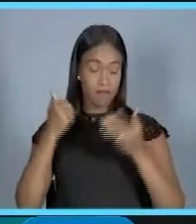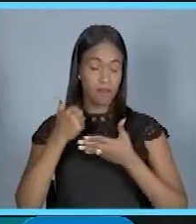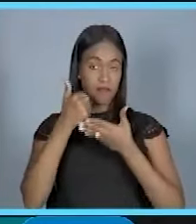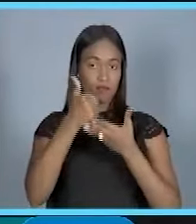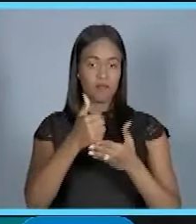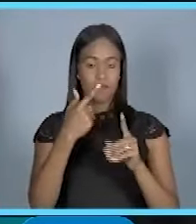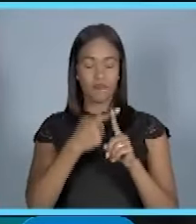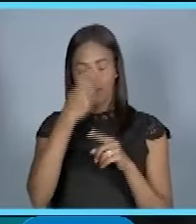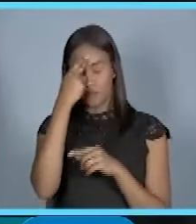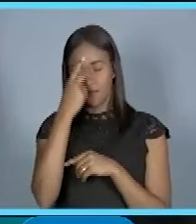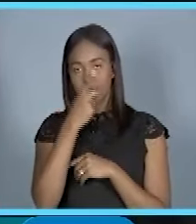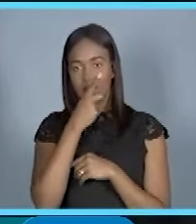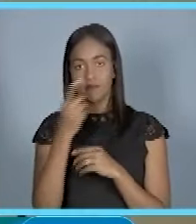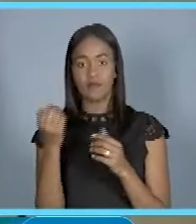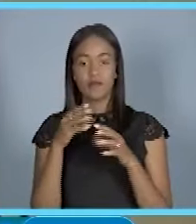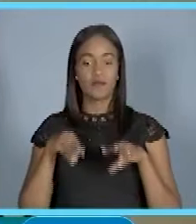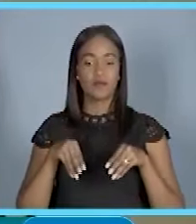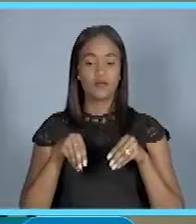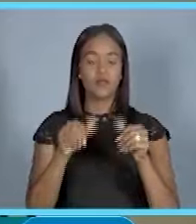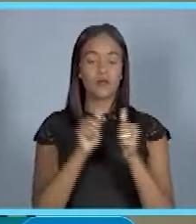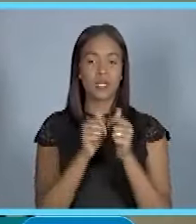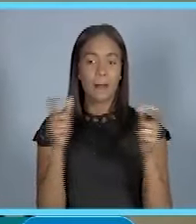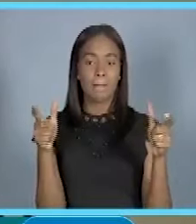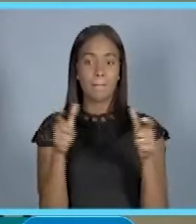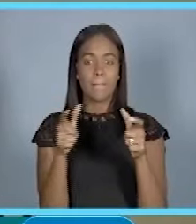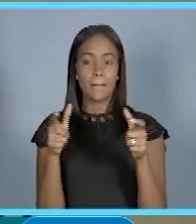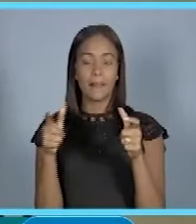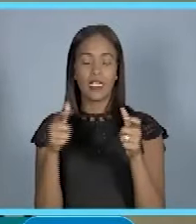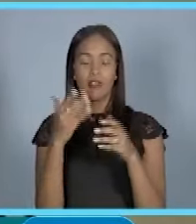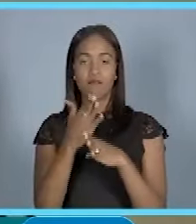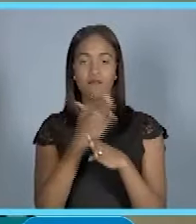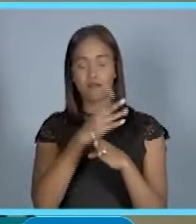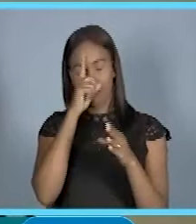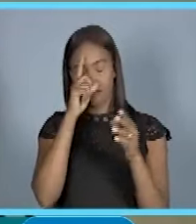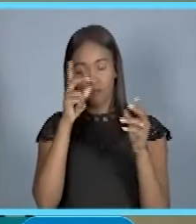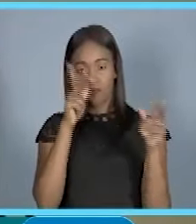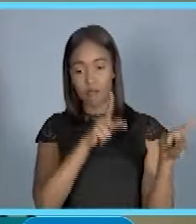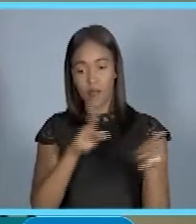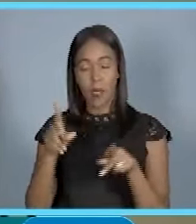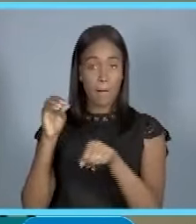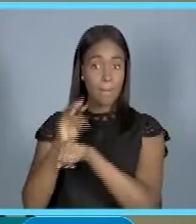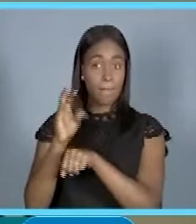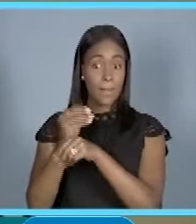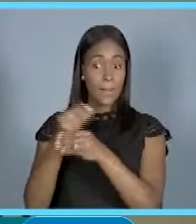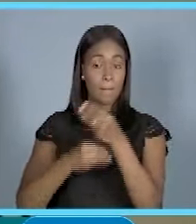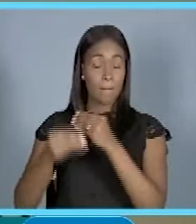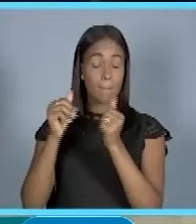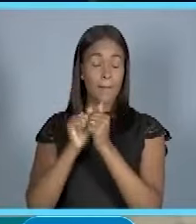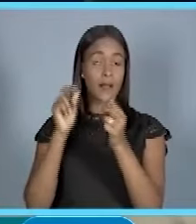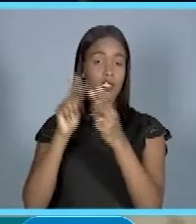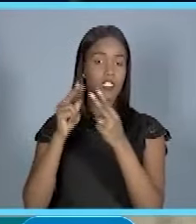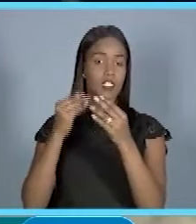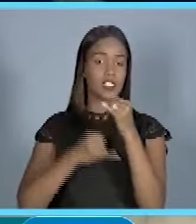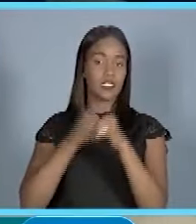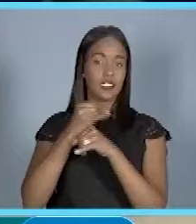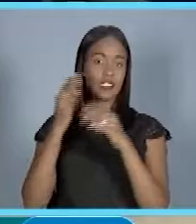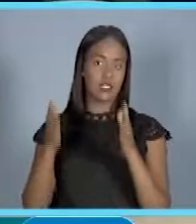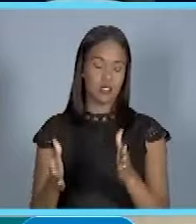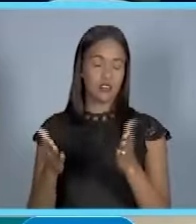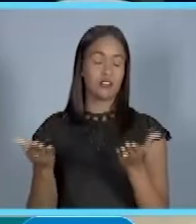en República Dominicana agricultores a pequeña escala bajo el método orientado al mercado conocido